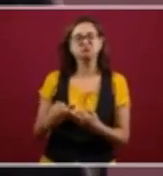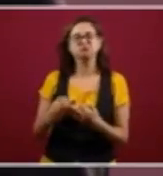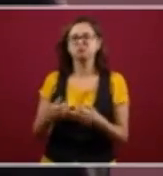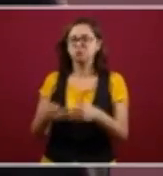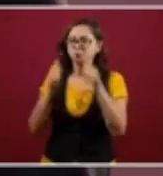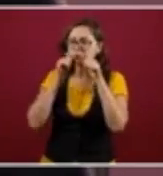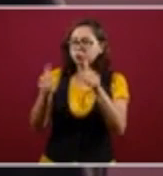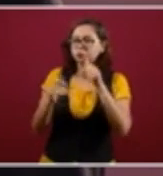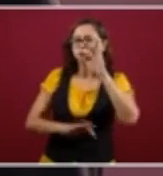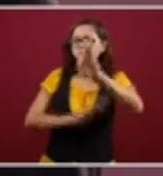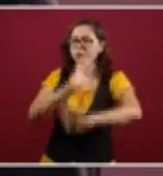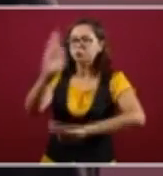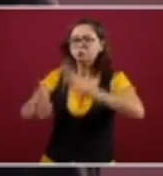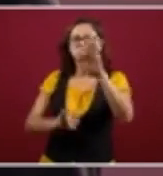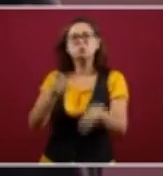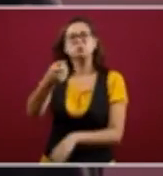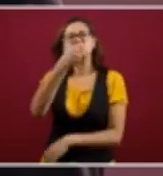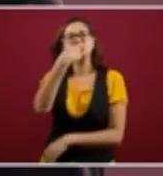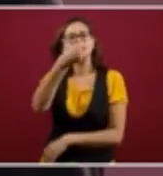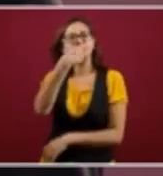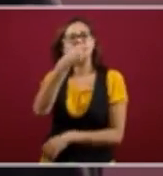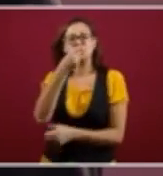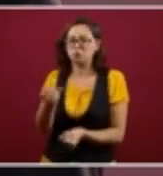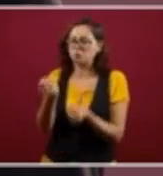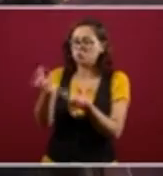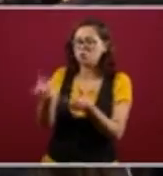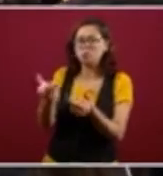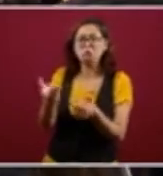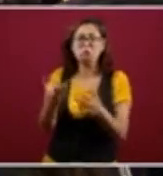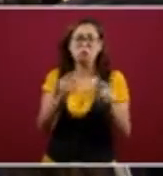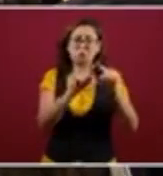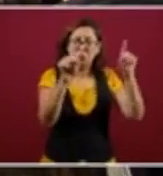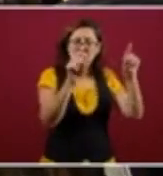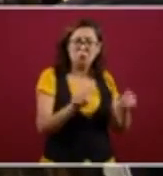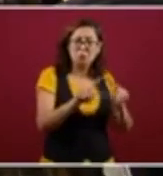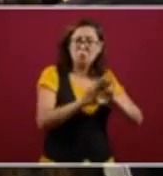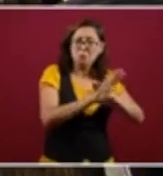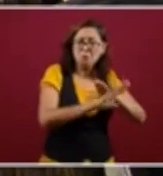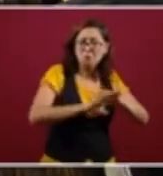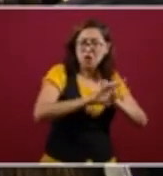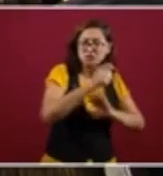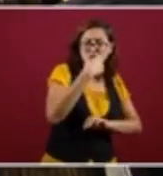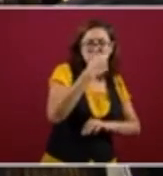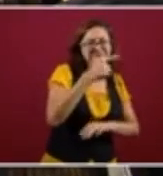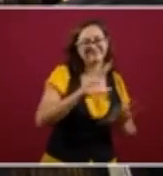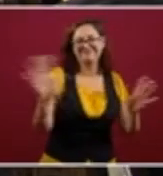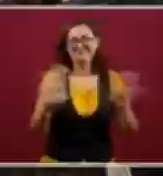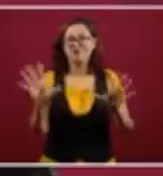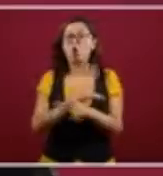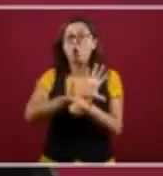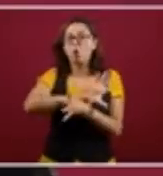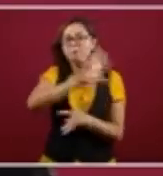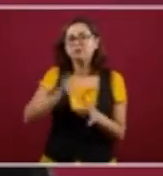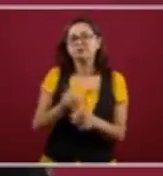población, no solo el llamado cuadro básico, todos los medicamentos.